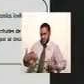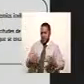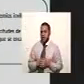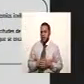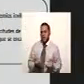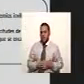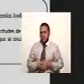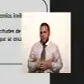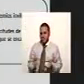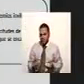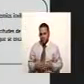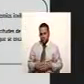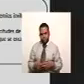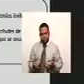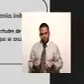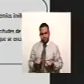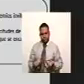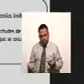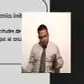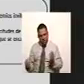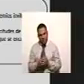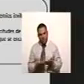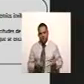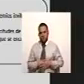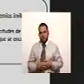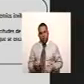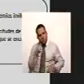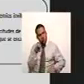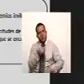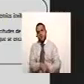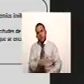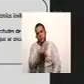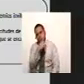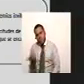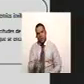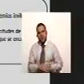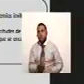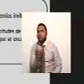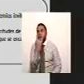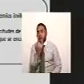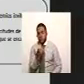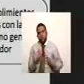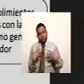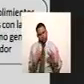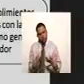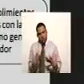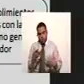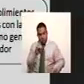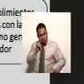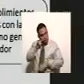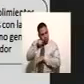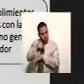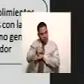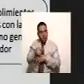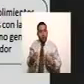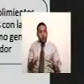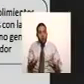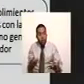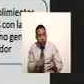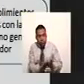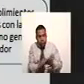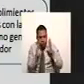todos los costos, ni se mejoró la capacidad de supervisión, ni le interesa a la superintendencia cuando el generador de la